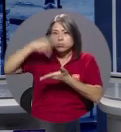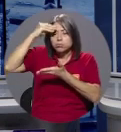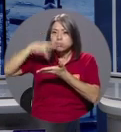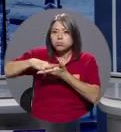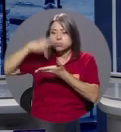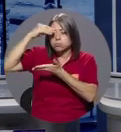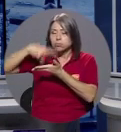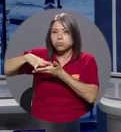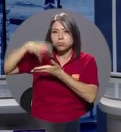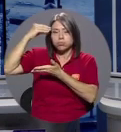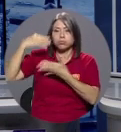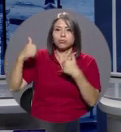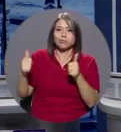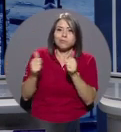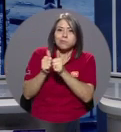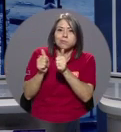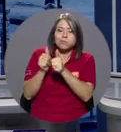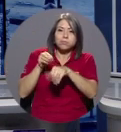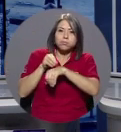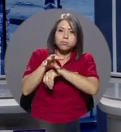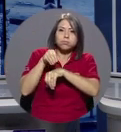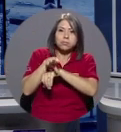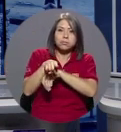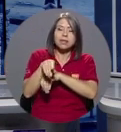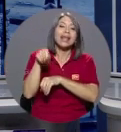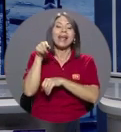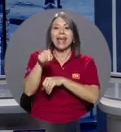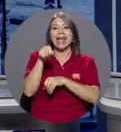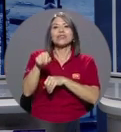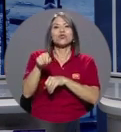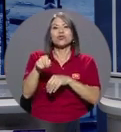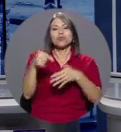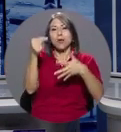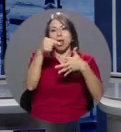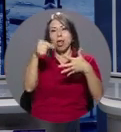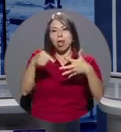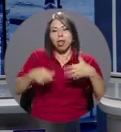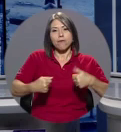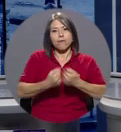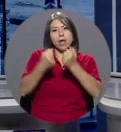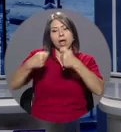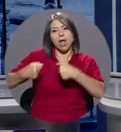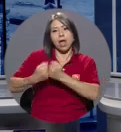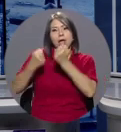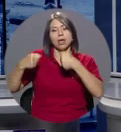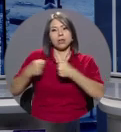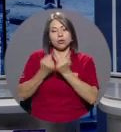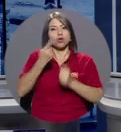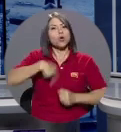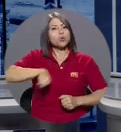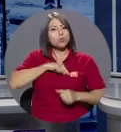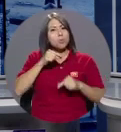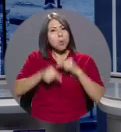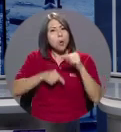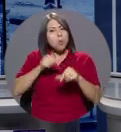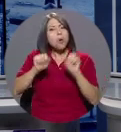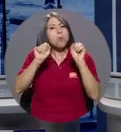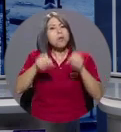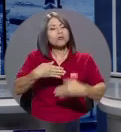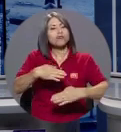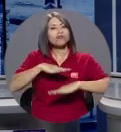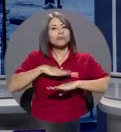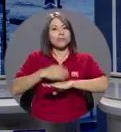lo hemos hablado, y esos son básicamente, digamos, los retos que tenemos, que podríamos ir poco a